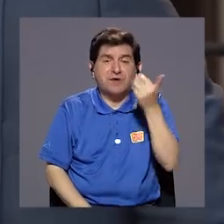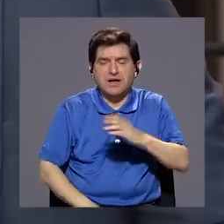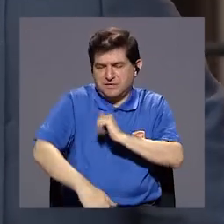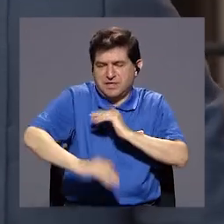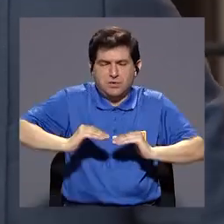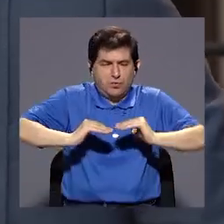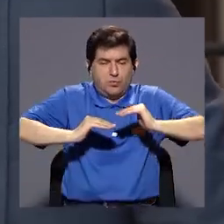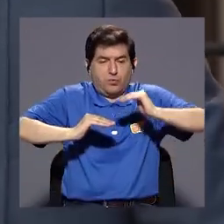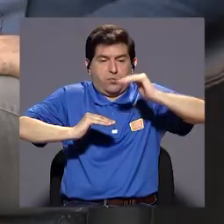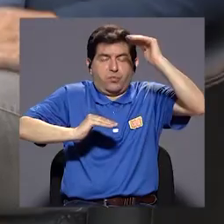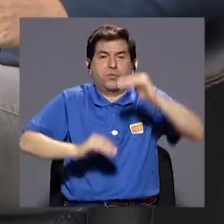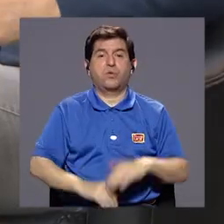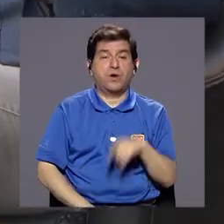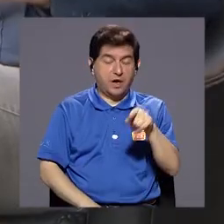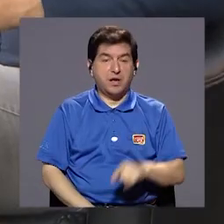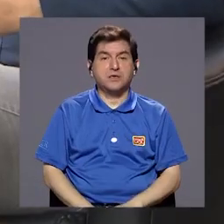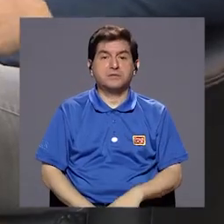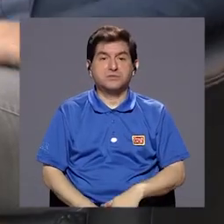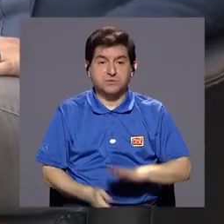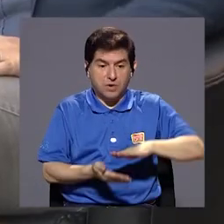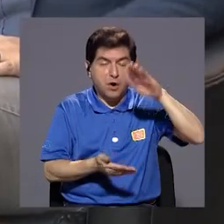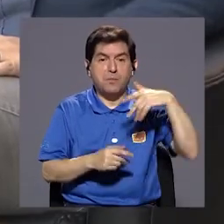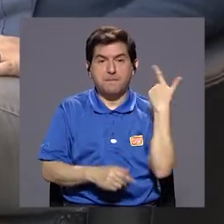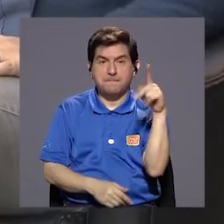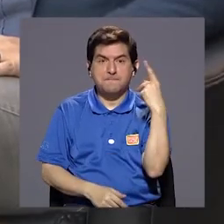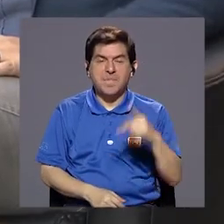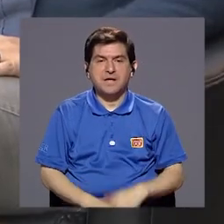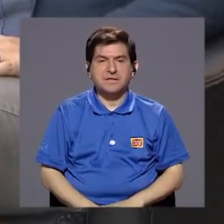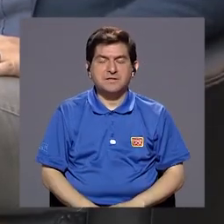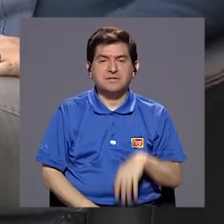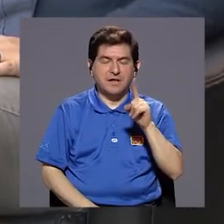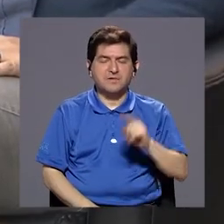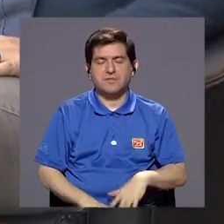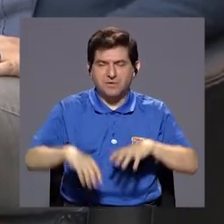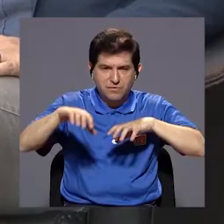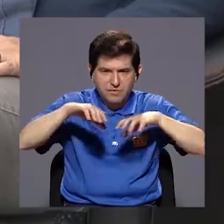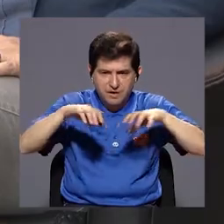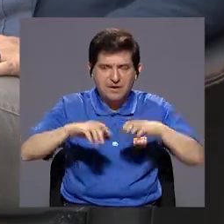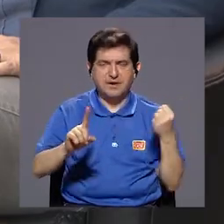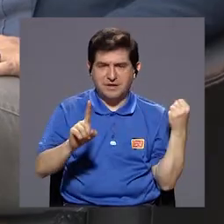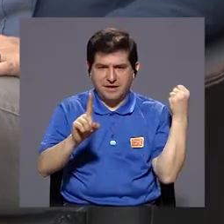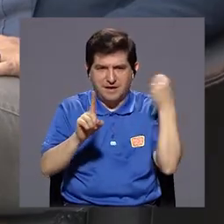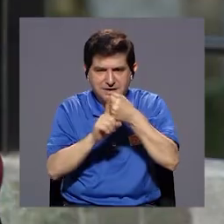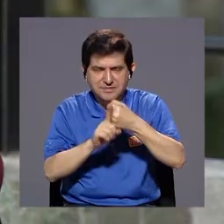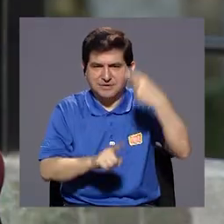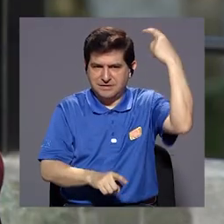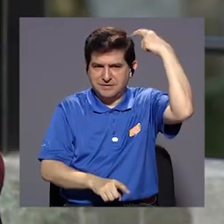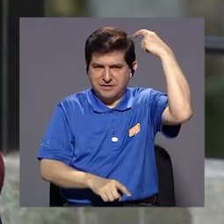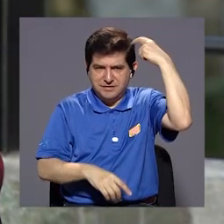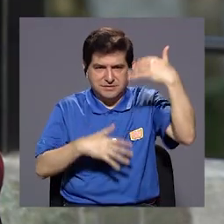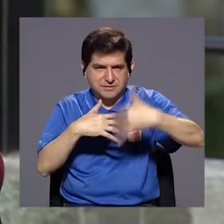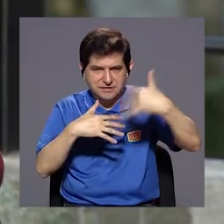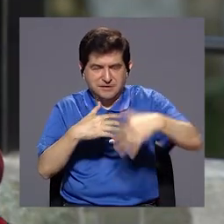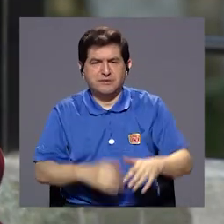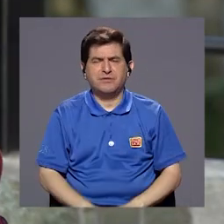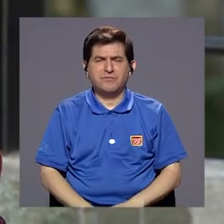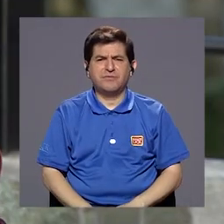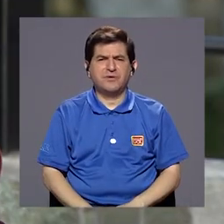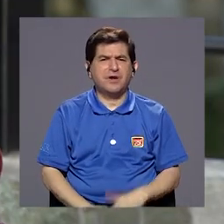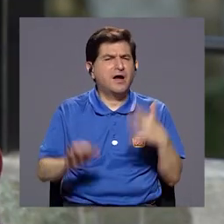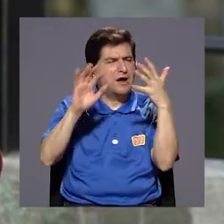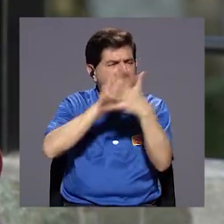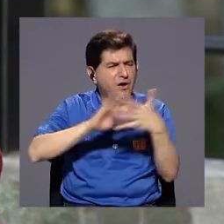aumentos de la presión arterial, eso le va a aumentar el riesgo de tener un evento cerebrovascular. Uh-huh, uh-huh. Ahora, ¿se tiende